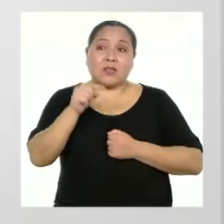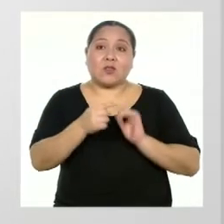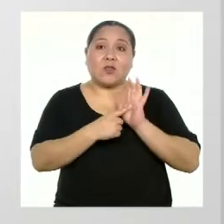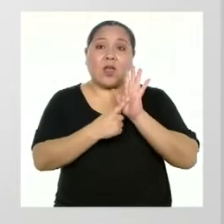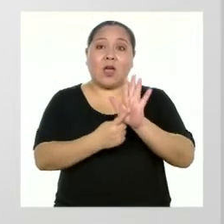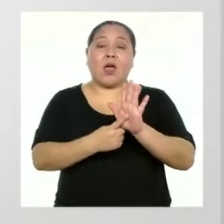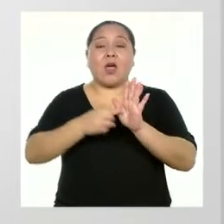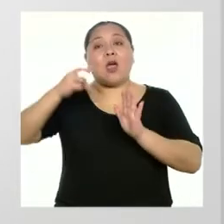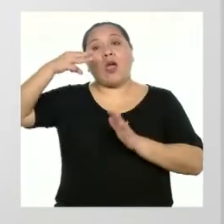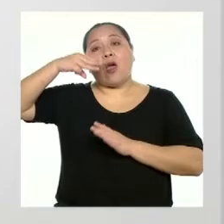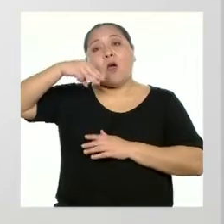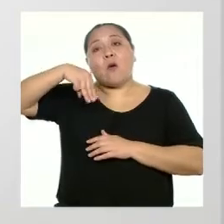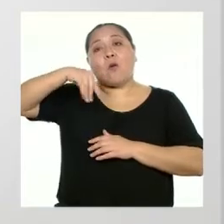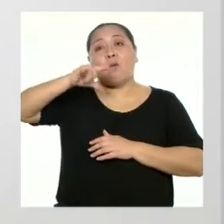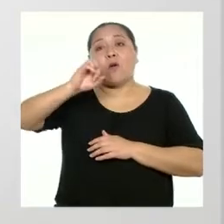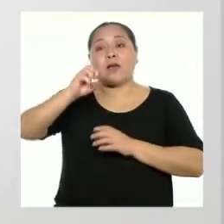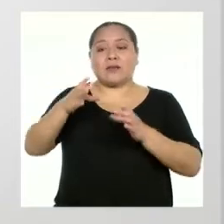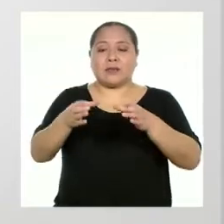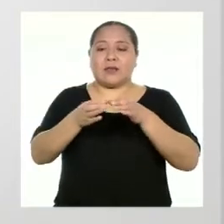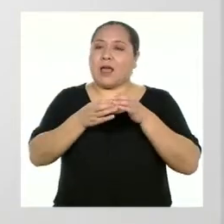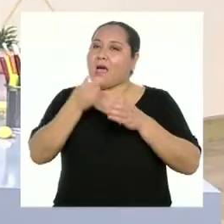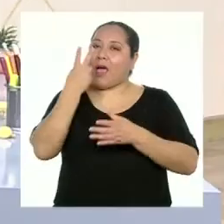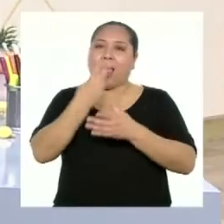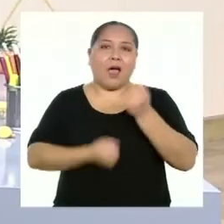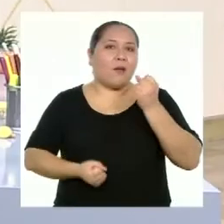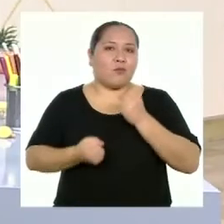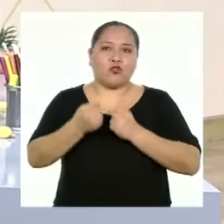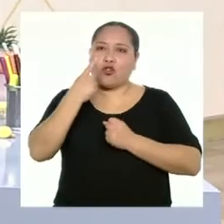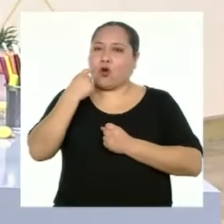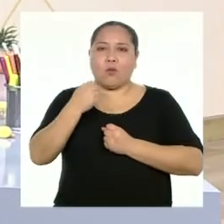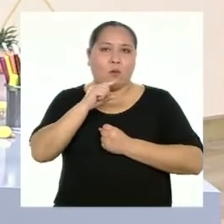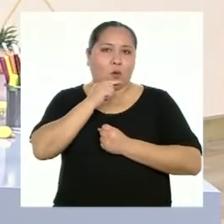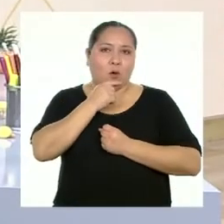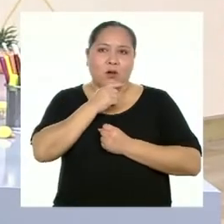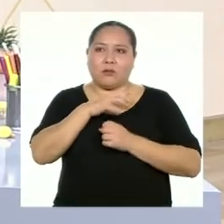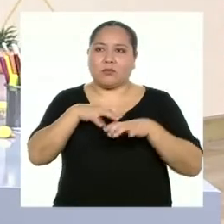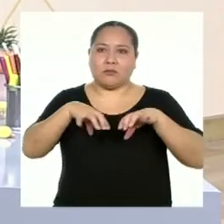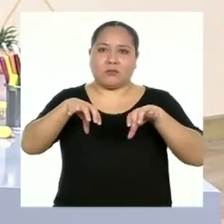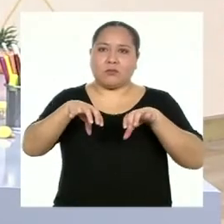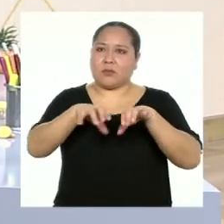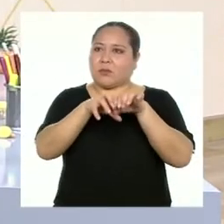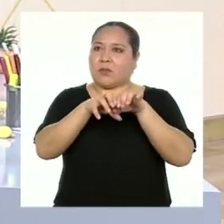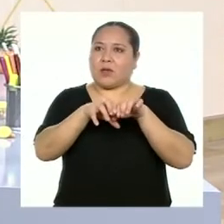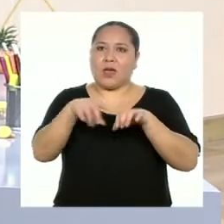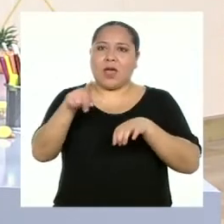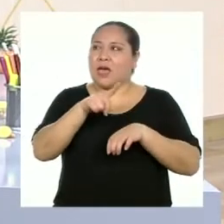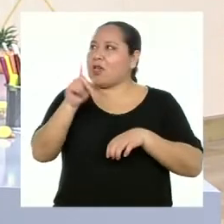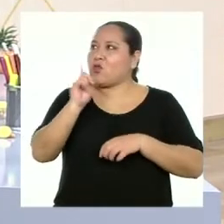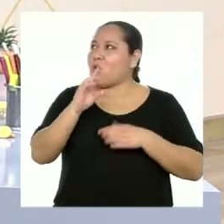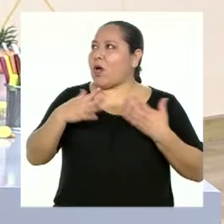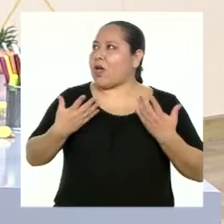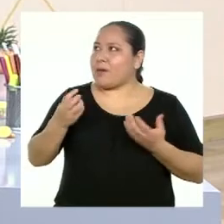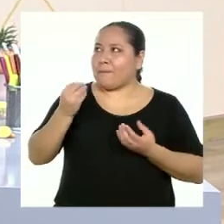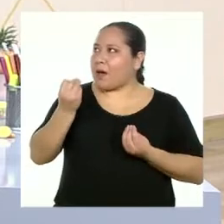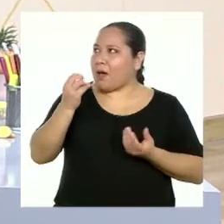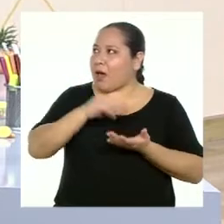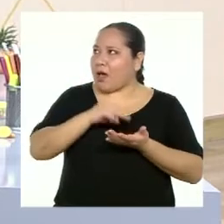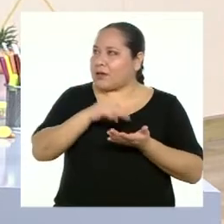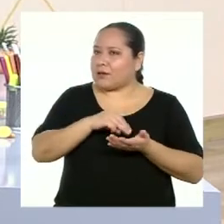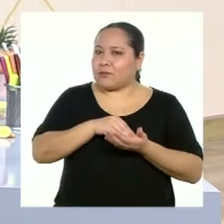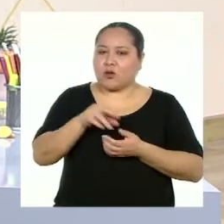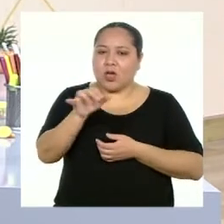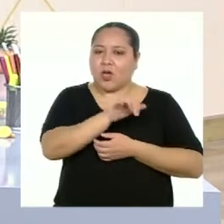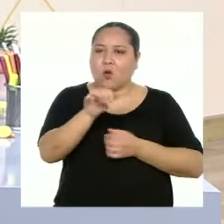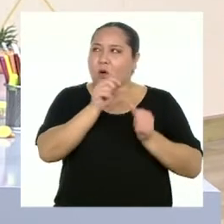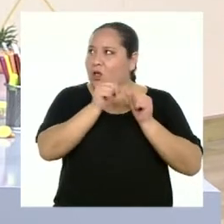muestra donde hubo la misma cantidad de personas de ambos géneros. Entonces no hay valor que tenga mayor frecuencia, porque los dos tienen